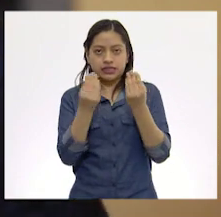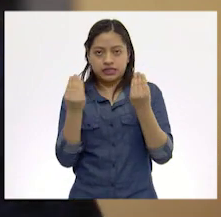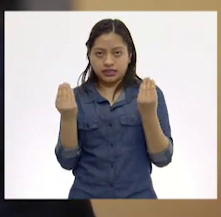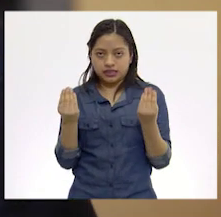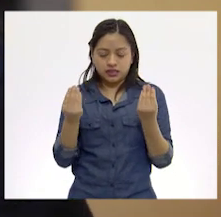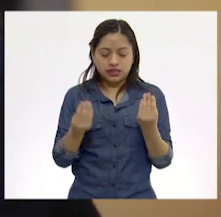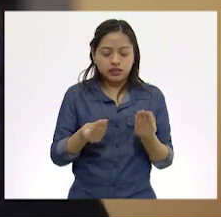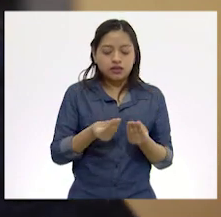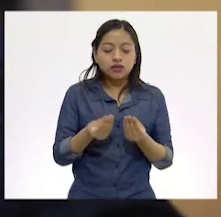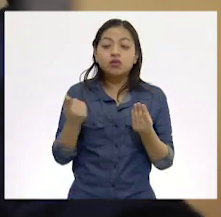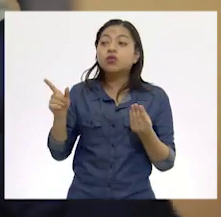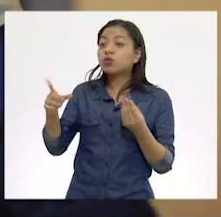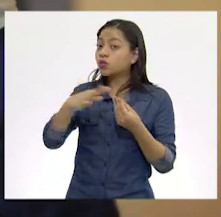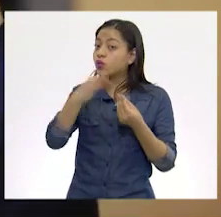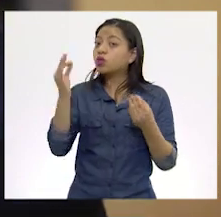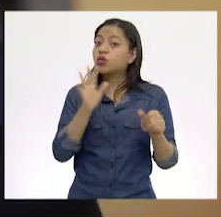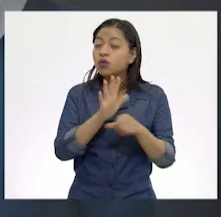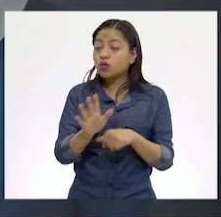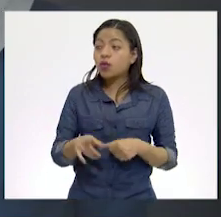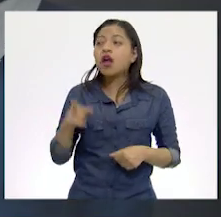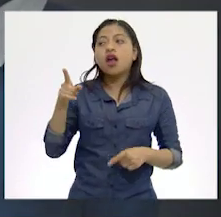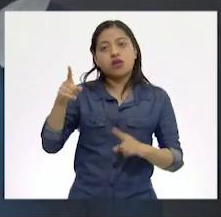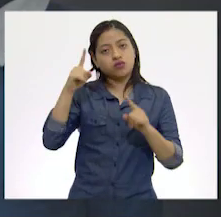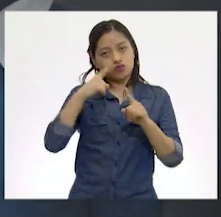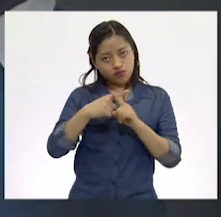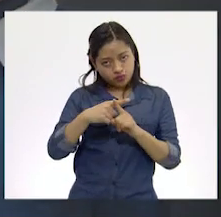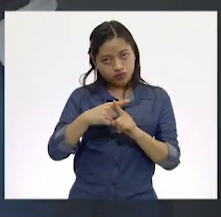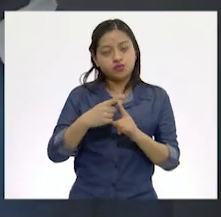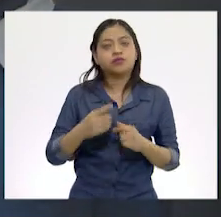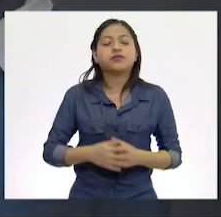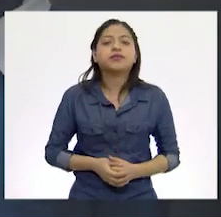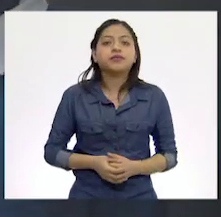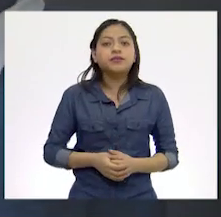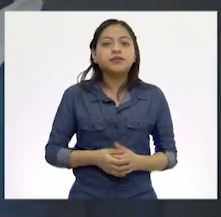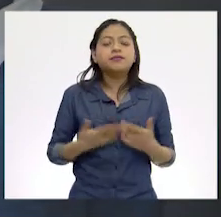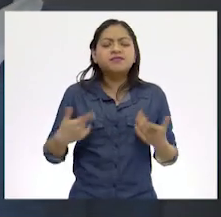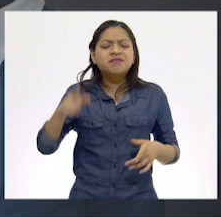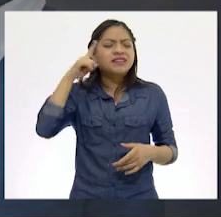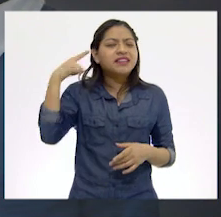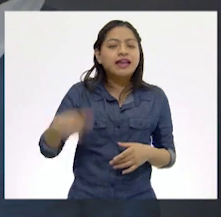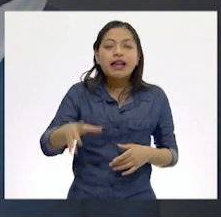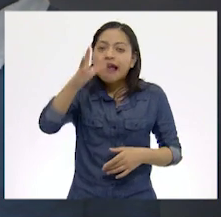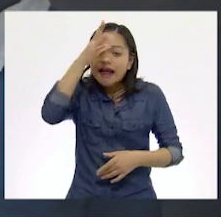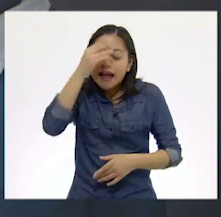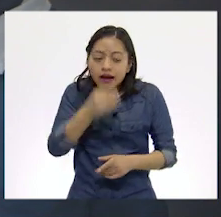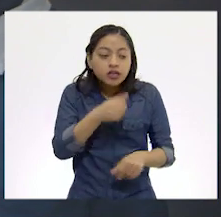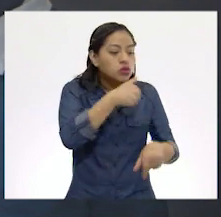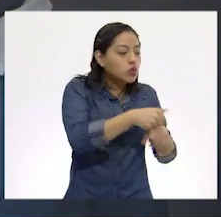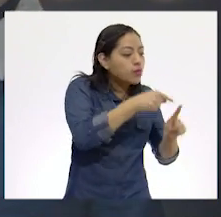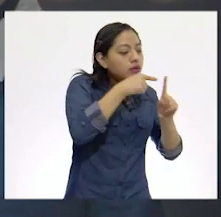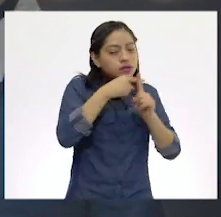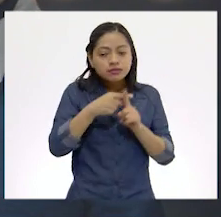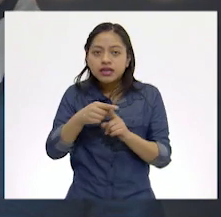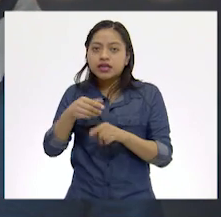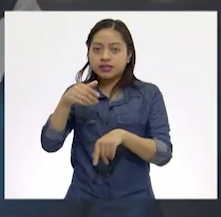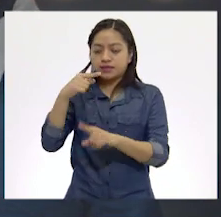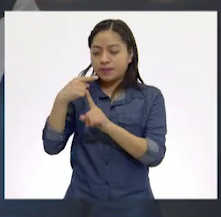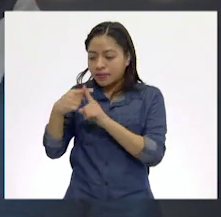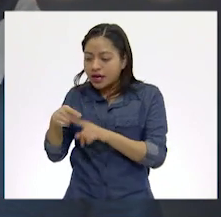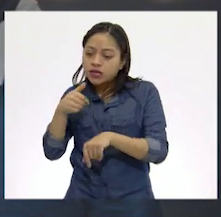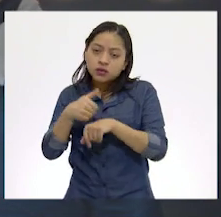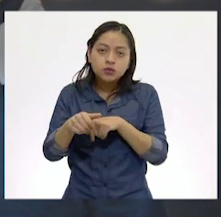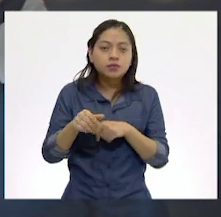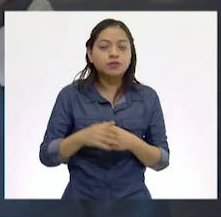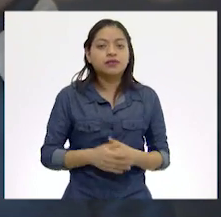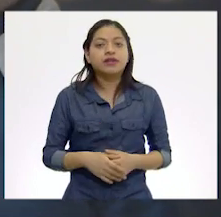y la sumas. ¿Para qué? Para aprender a sumar más. En el de